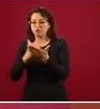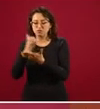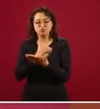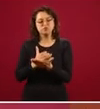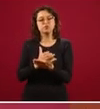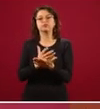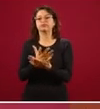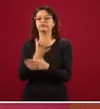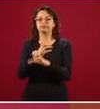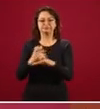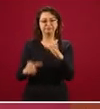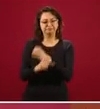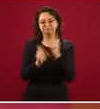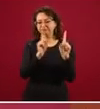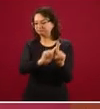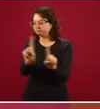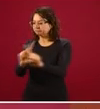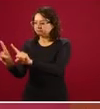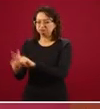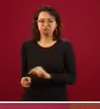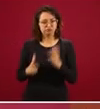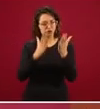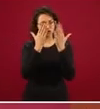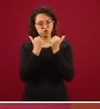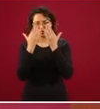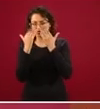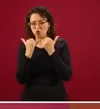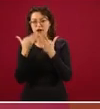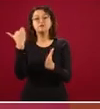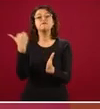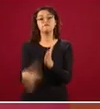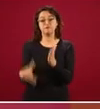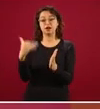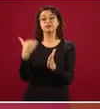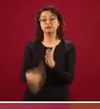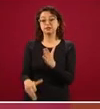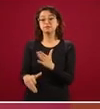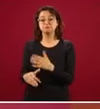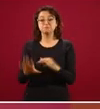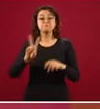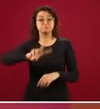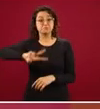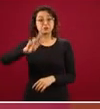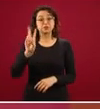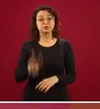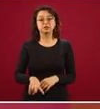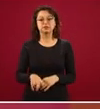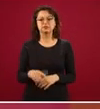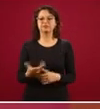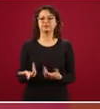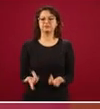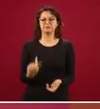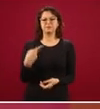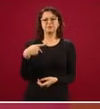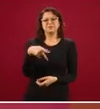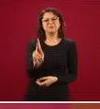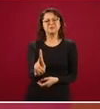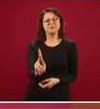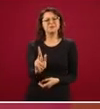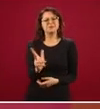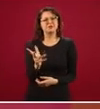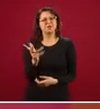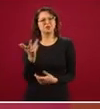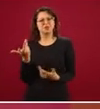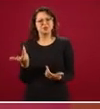otros insumos que son esenciales para la atención médica y quirúrgica. Y la gran inquietud, y esto quiero